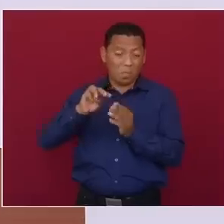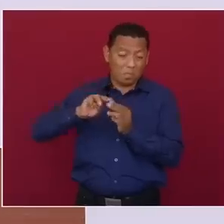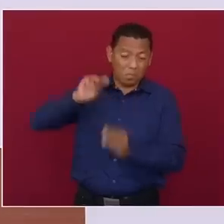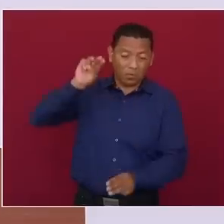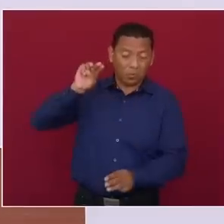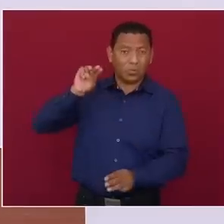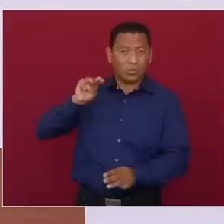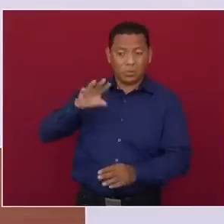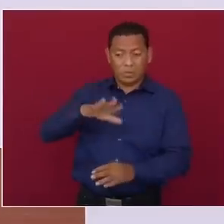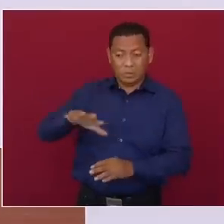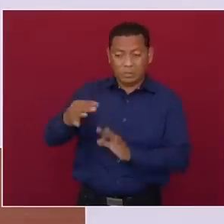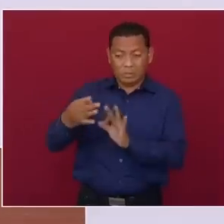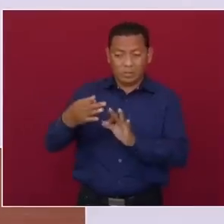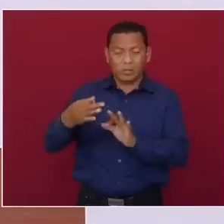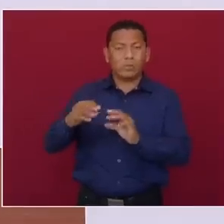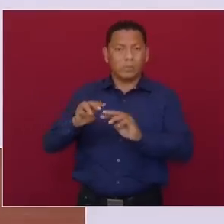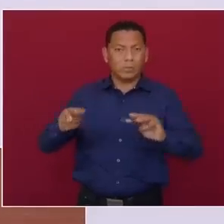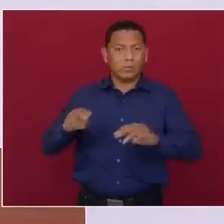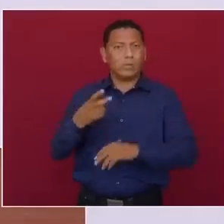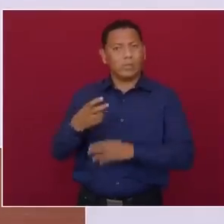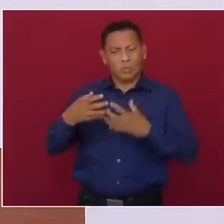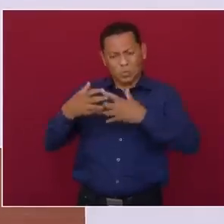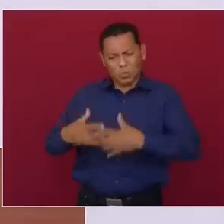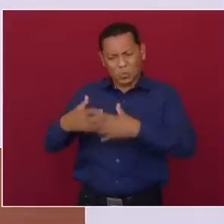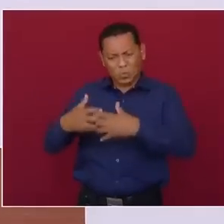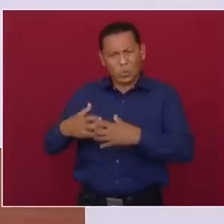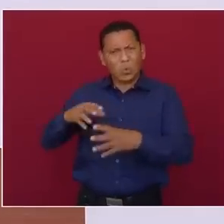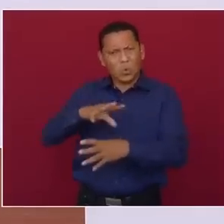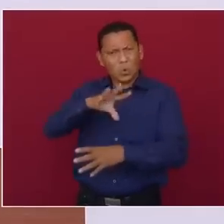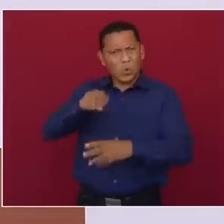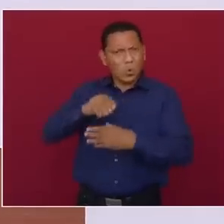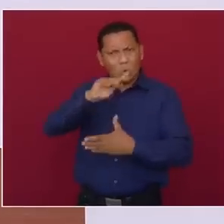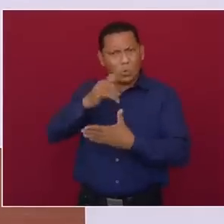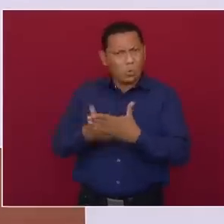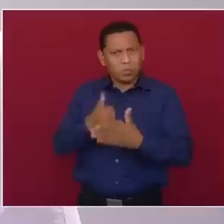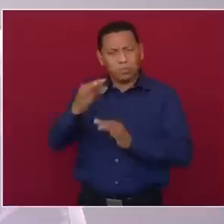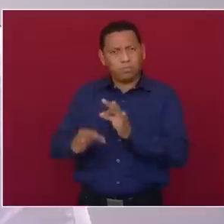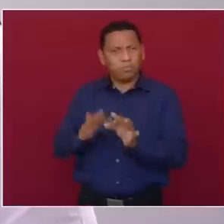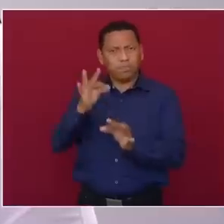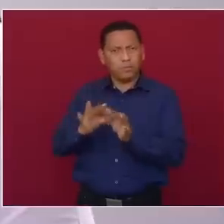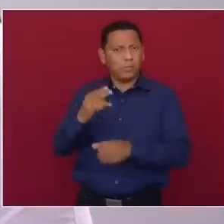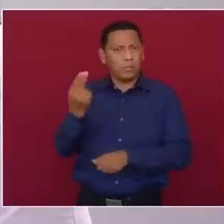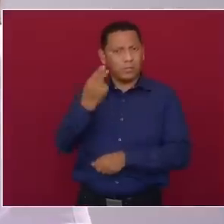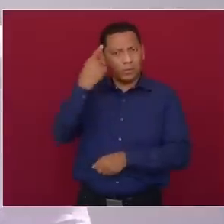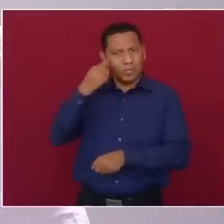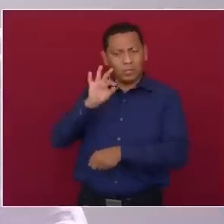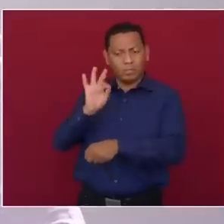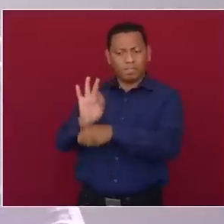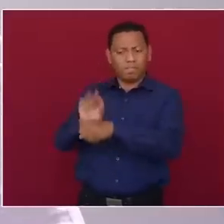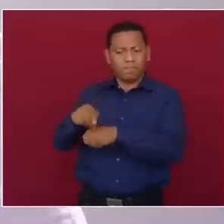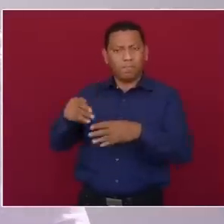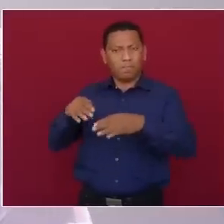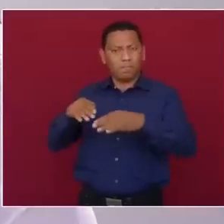Así que la refinería también concretó este proyecto tan necesario para el puerto.